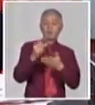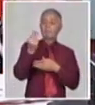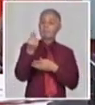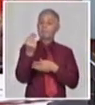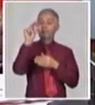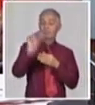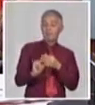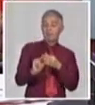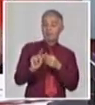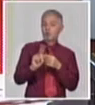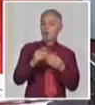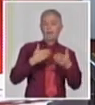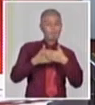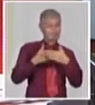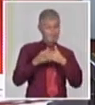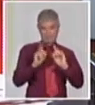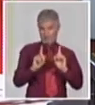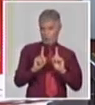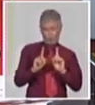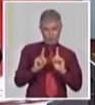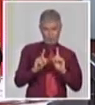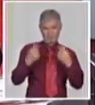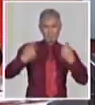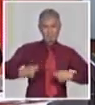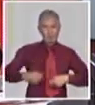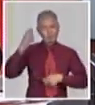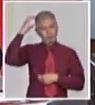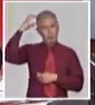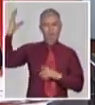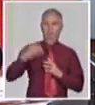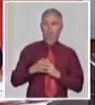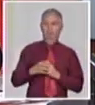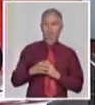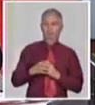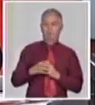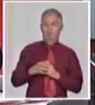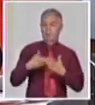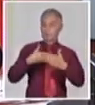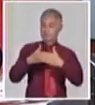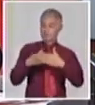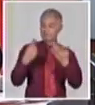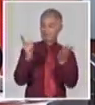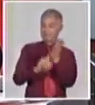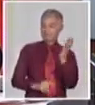del gobierno. Entonces, ¿qué hace la empresa eléctrica con los